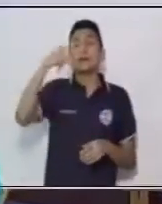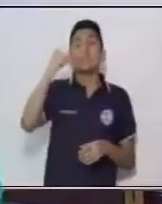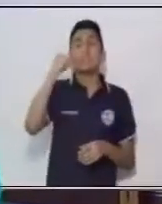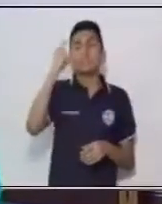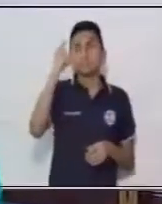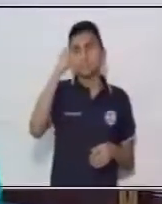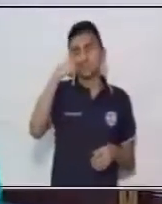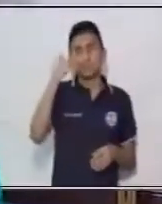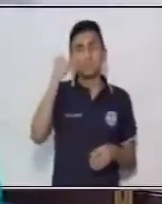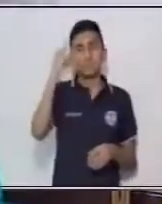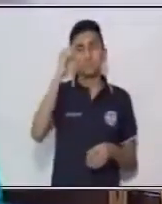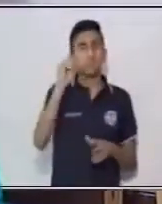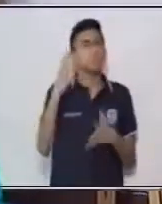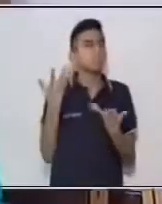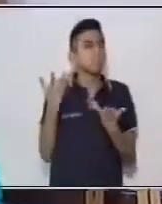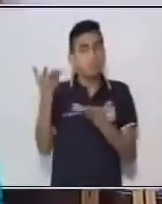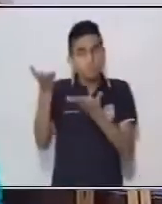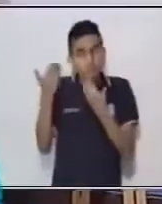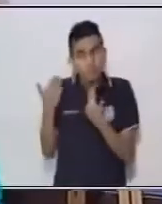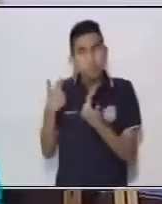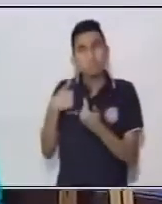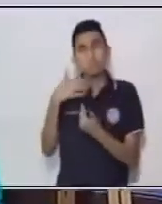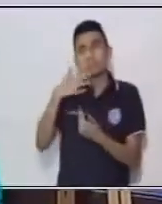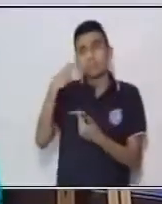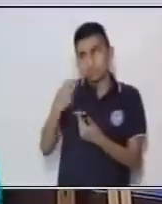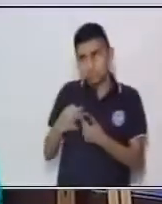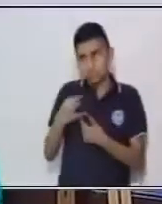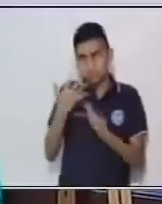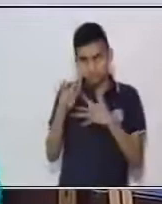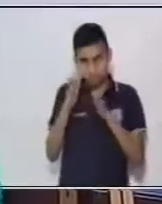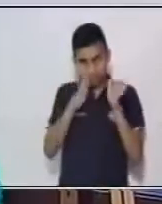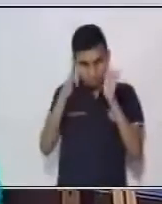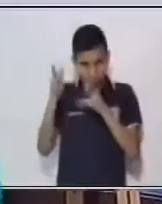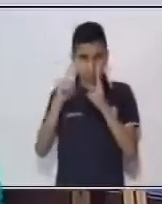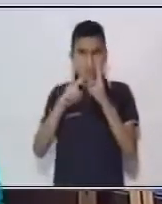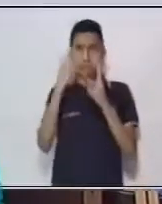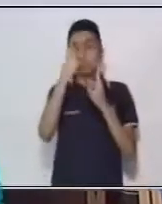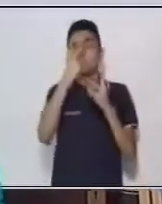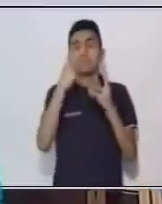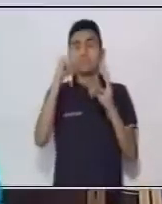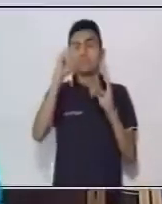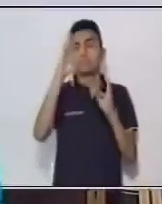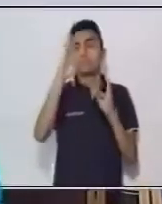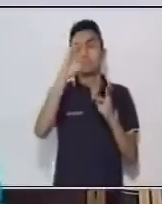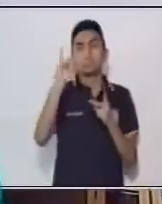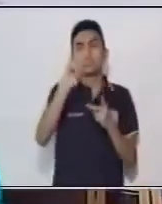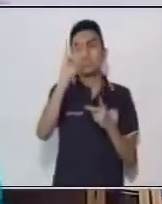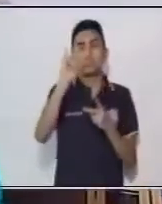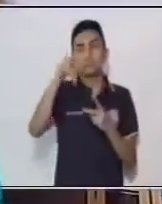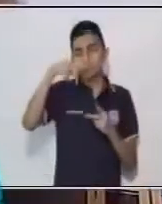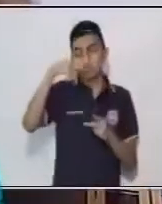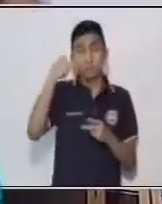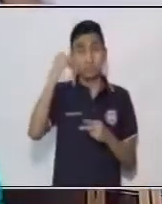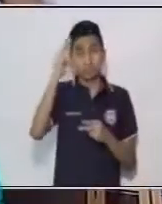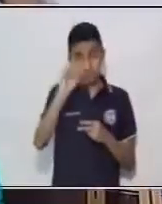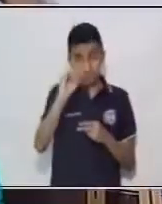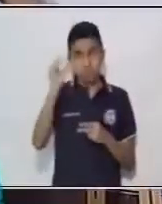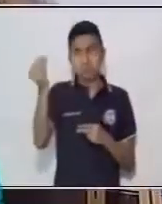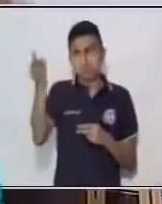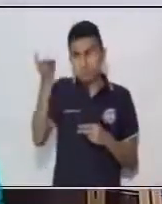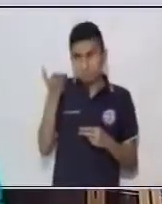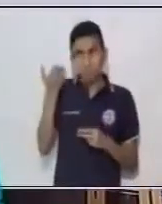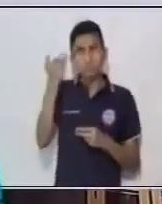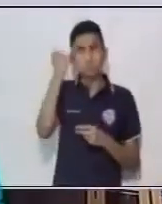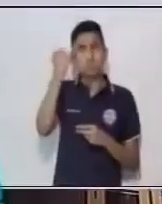realidad. Ahora, el subjuntivo es cuando nos dan una idea o es